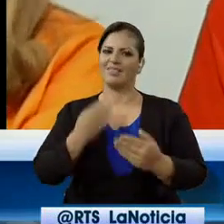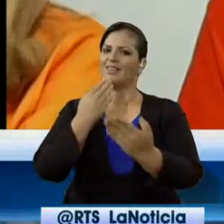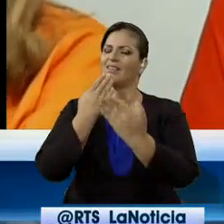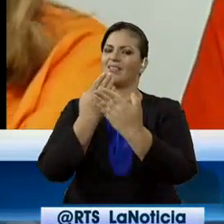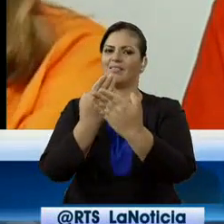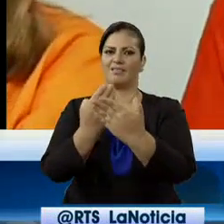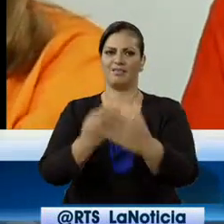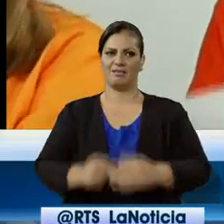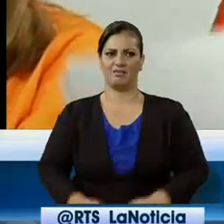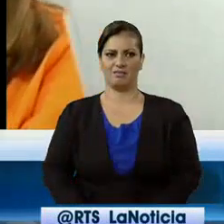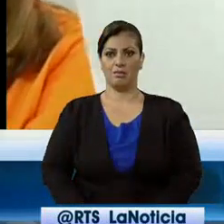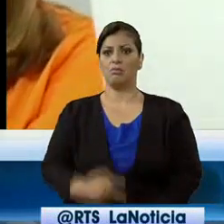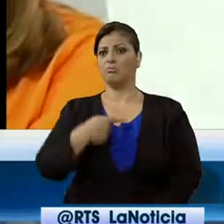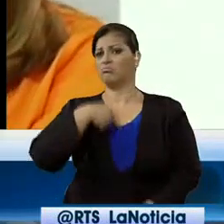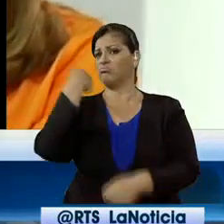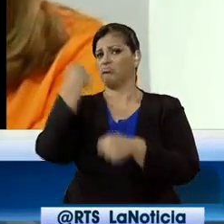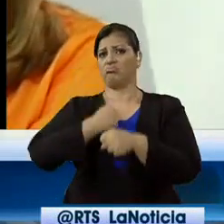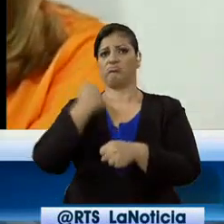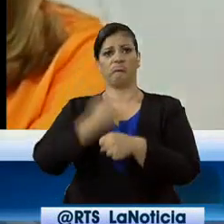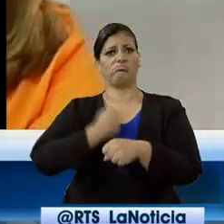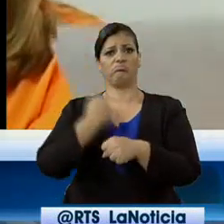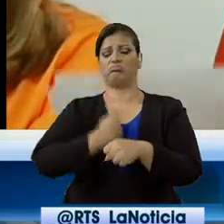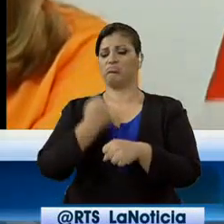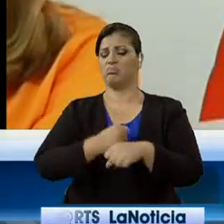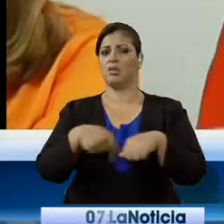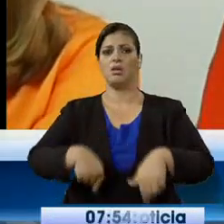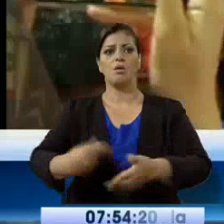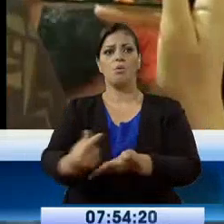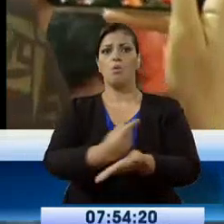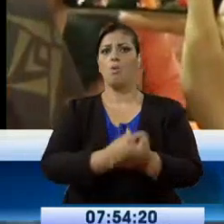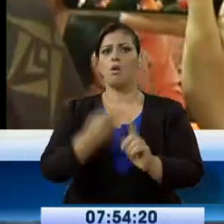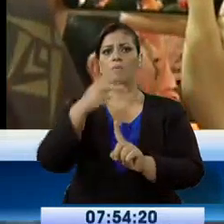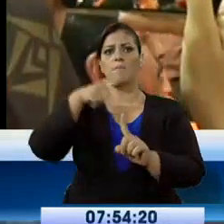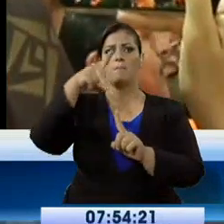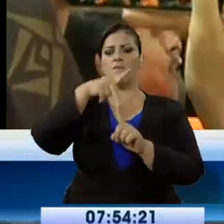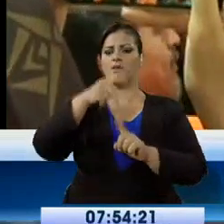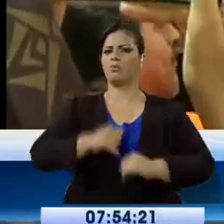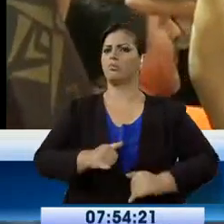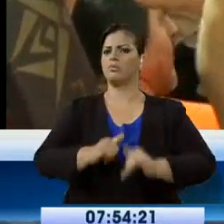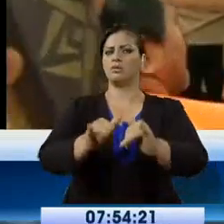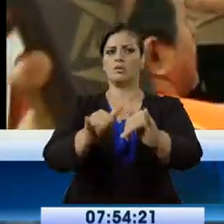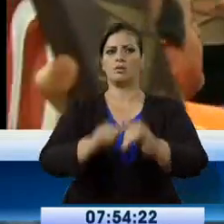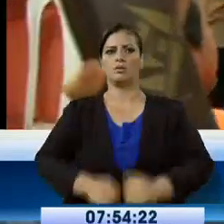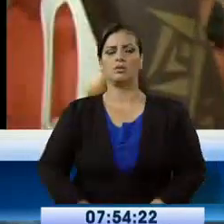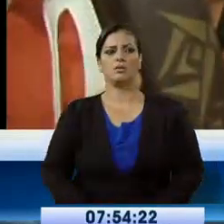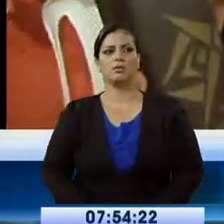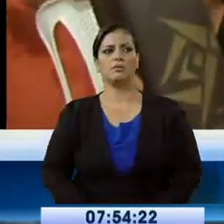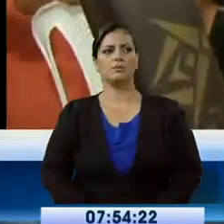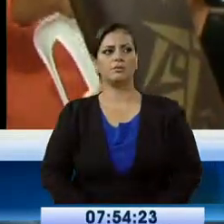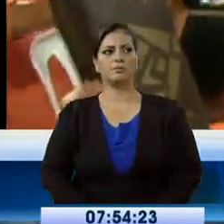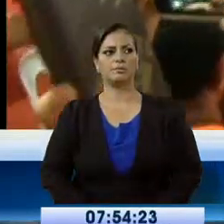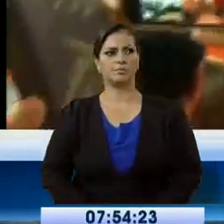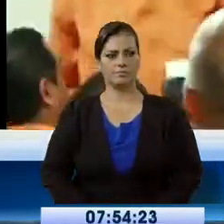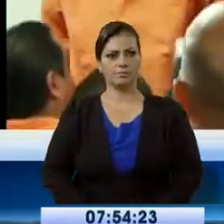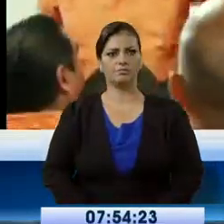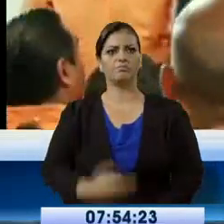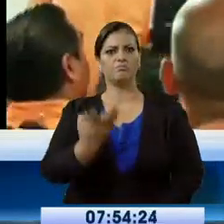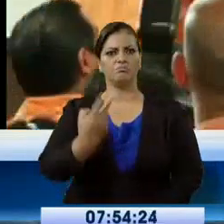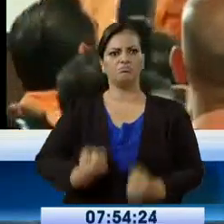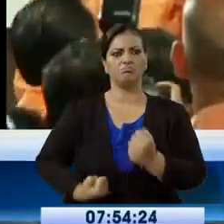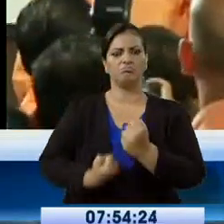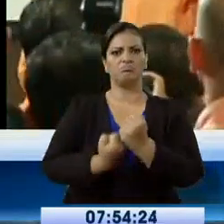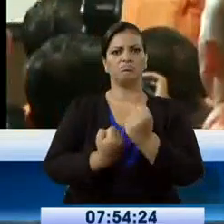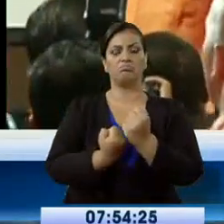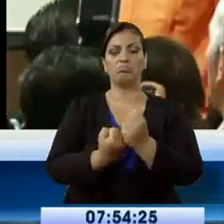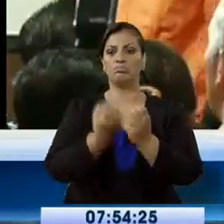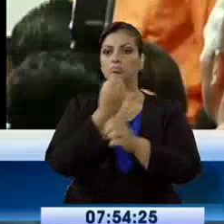y de seguir trabajando por la grandeza del Guayas y del Ecuador. Ante sus simpatizantes que no dejaban de apoyarlo, aseguró el prefecto